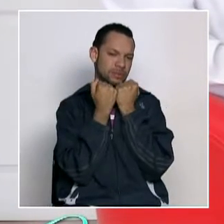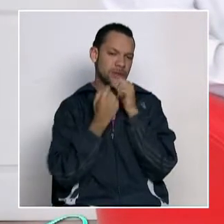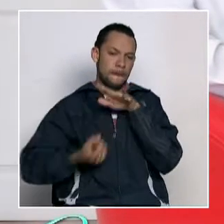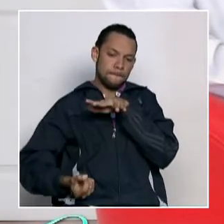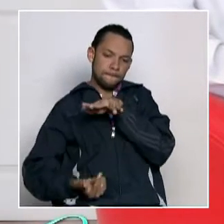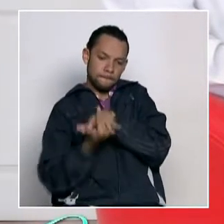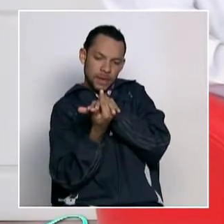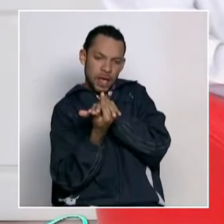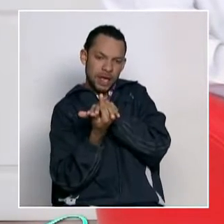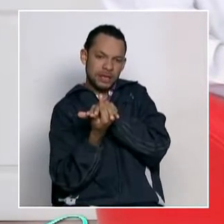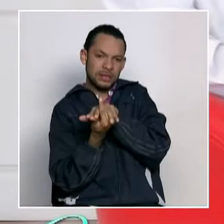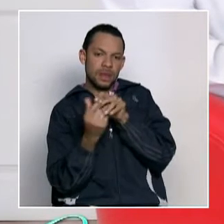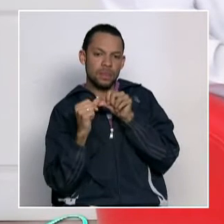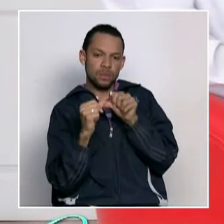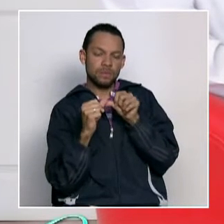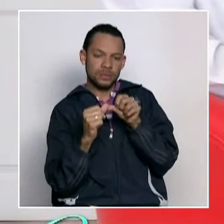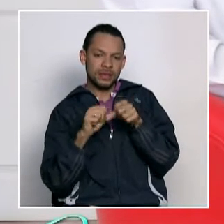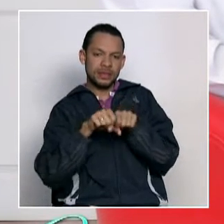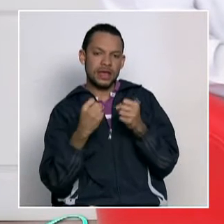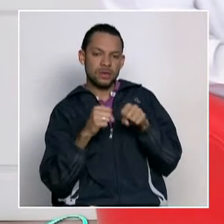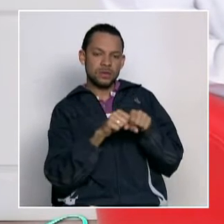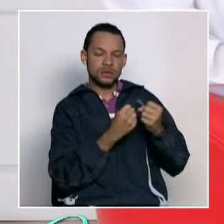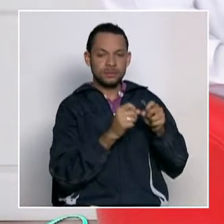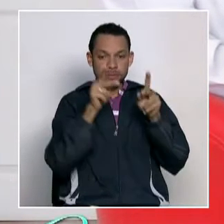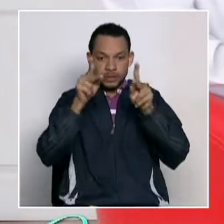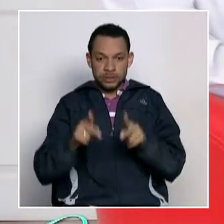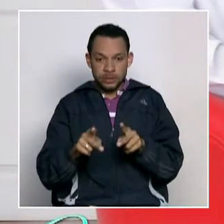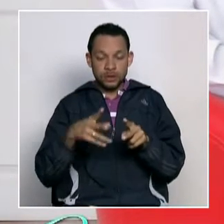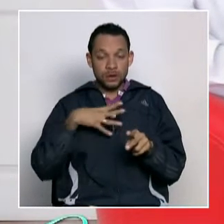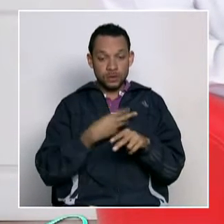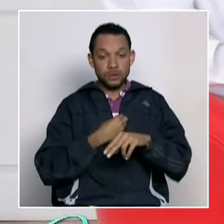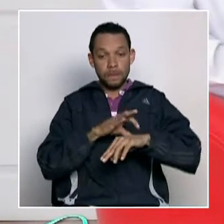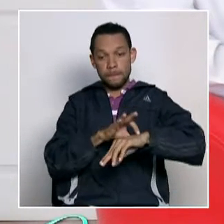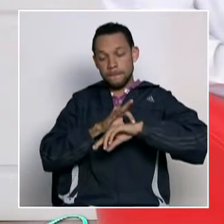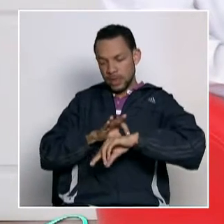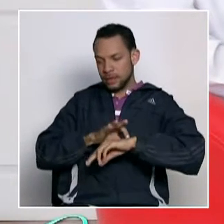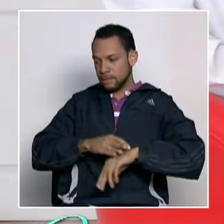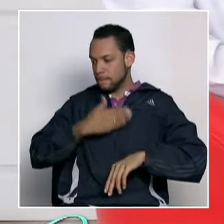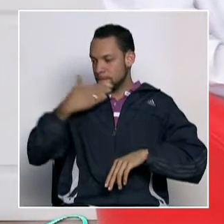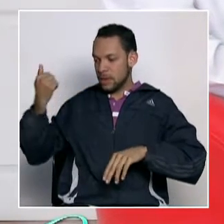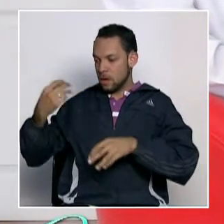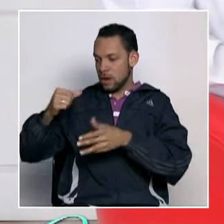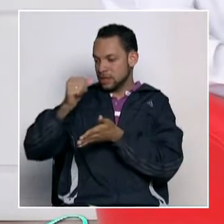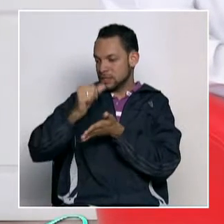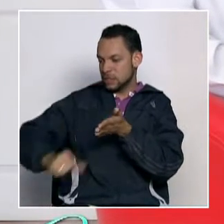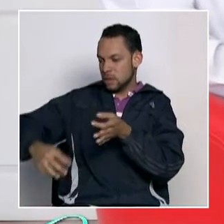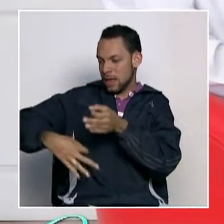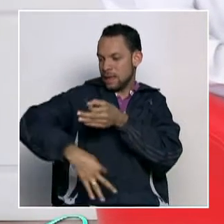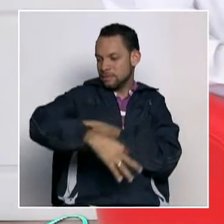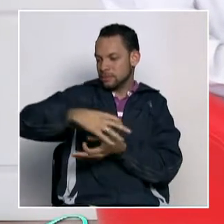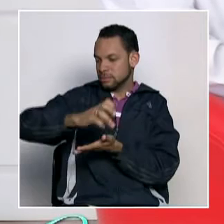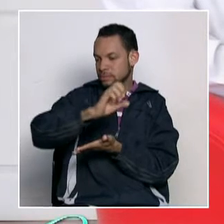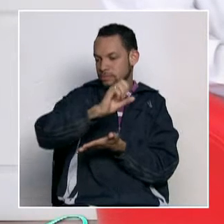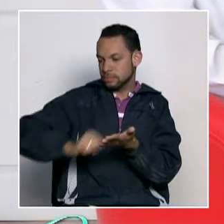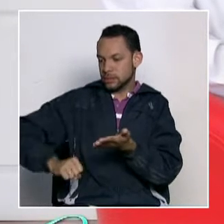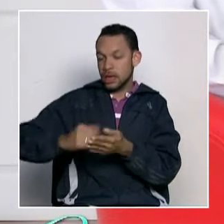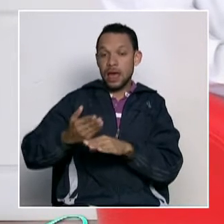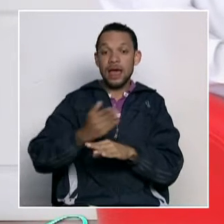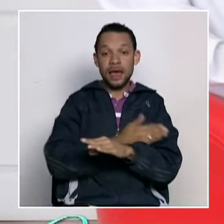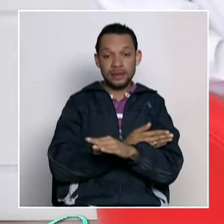me tuercen los demás dientes. Y muchos odontólogos caemos de pronto en ese error. Antes de mi formación académica con